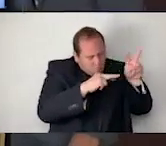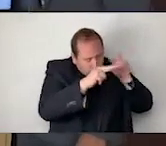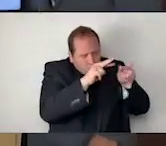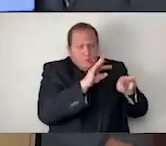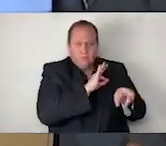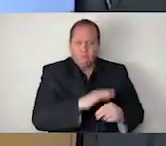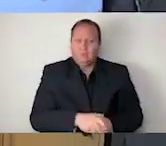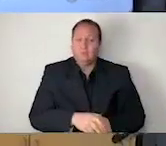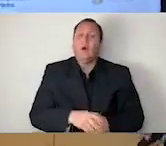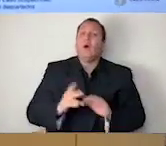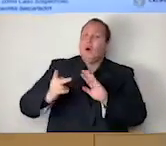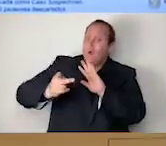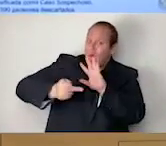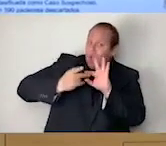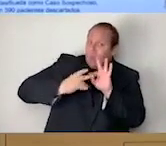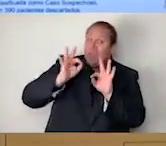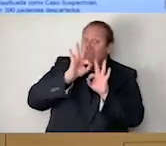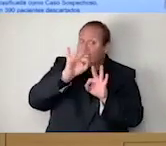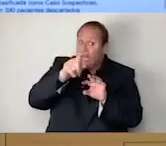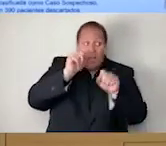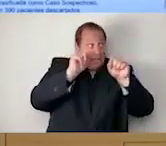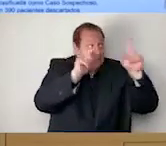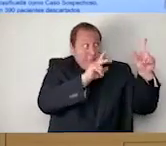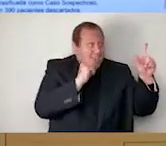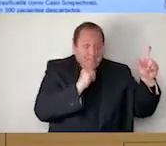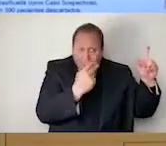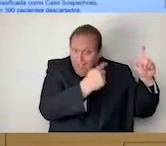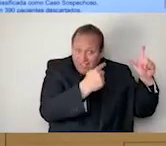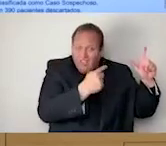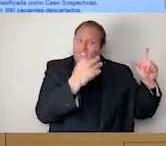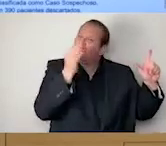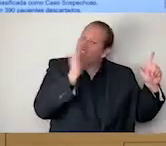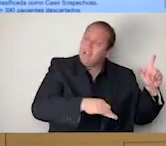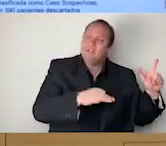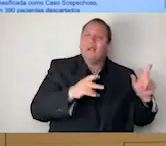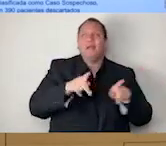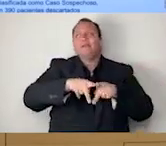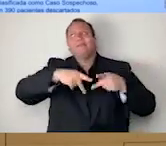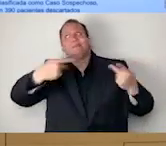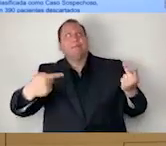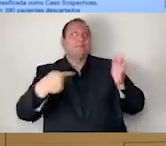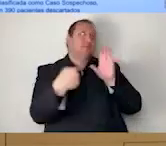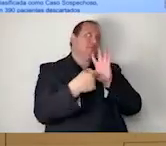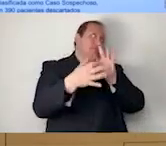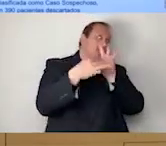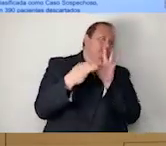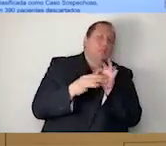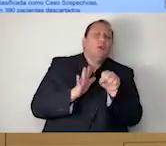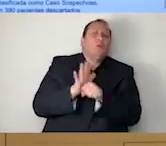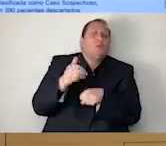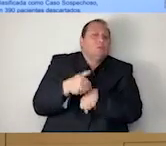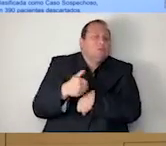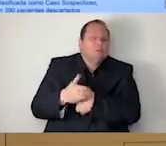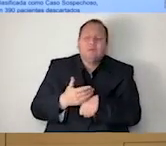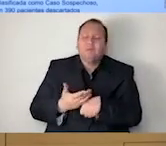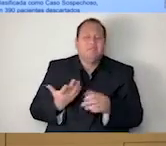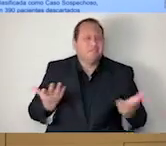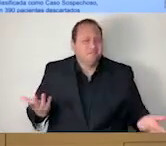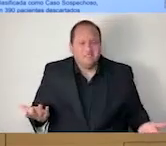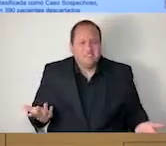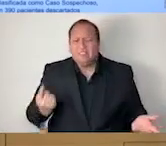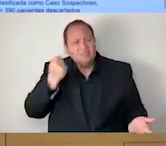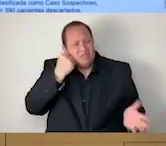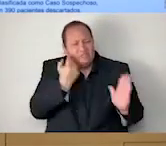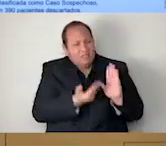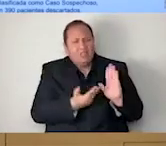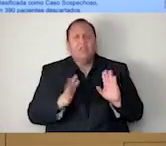diga que esos son los números que tienen por qué buscan la alarma no asustar a la gente lo peor